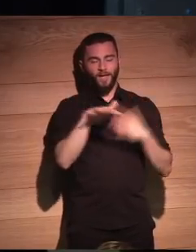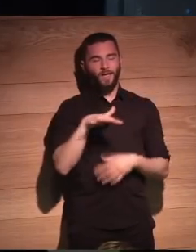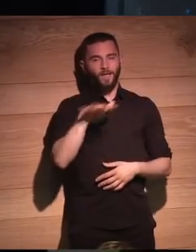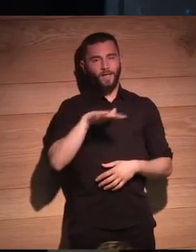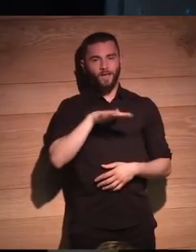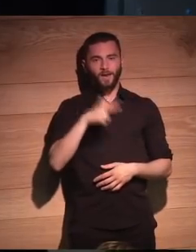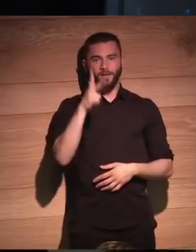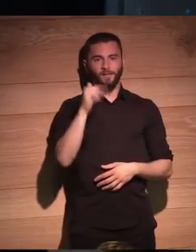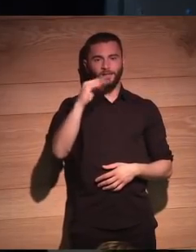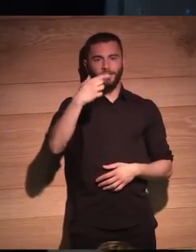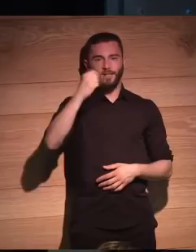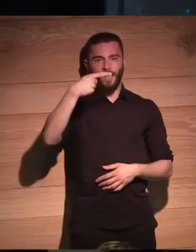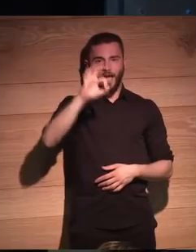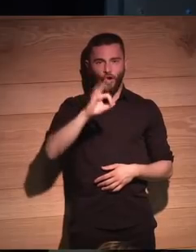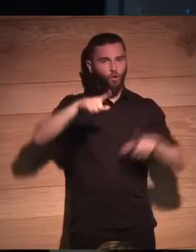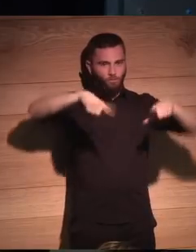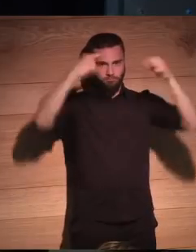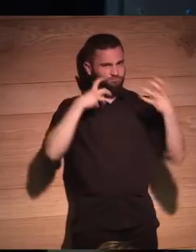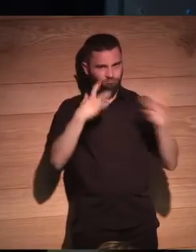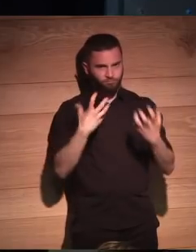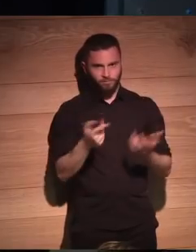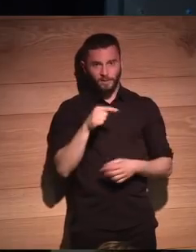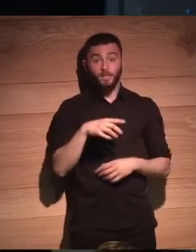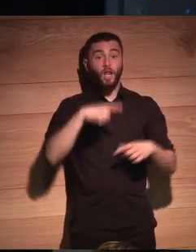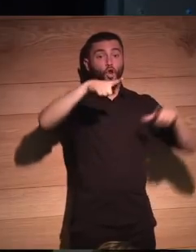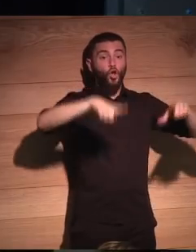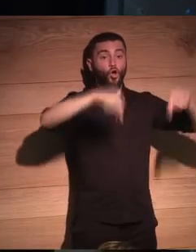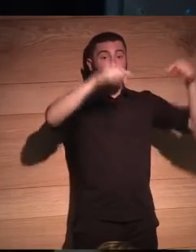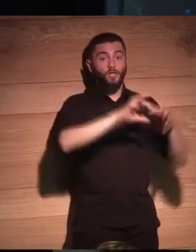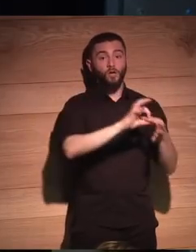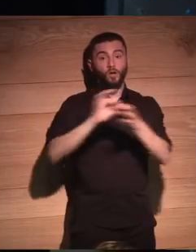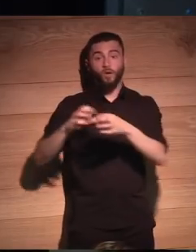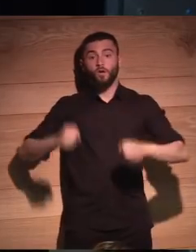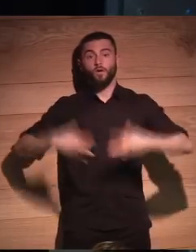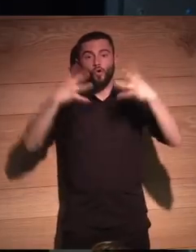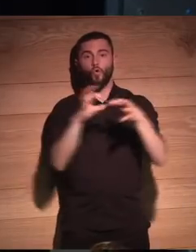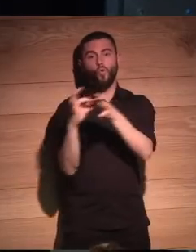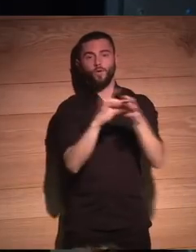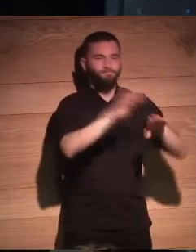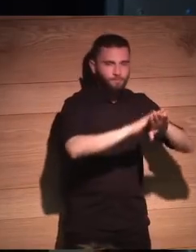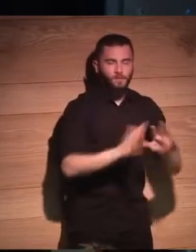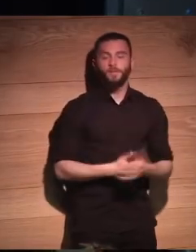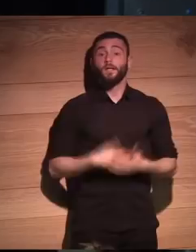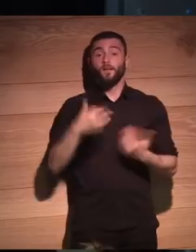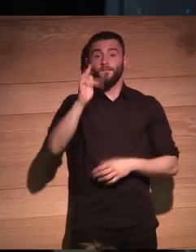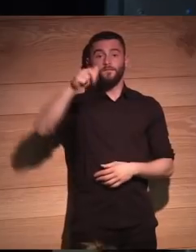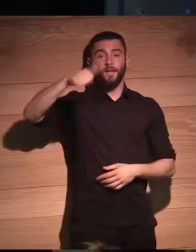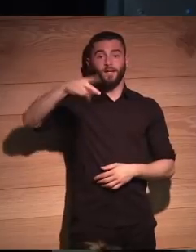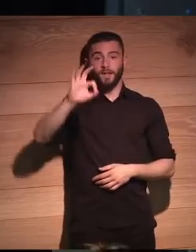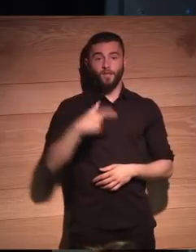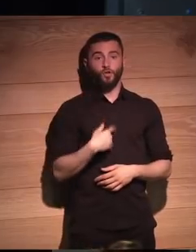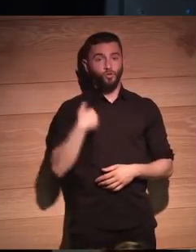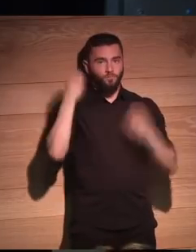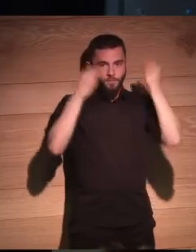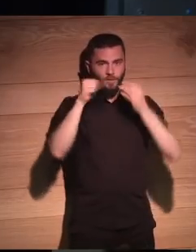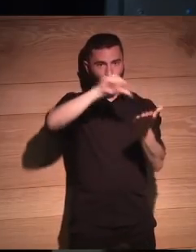en Chicago, que son claramente góticos. Es el gótico unido al concepto de rascacielos. Perdona. Sí, Fernando. yo iba a comentar que yo creo que Gotham un poco